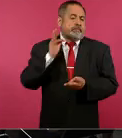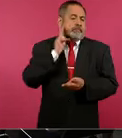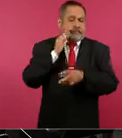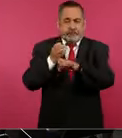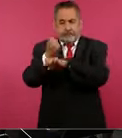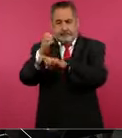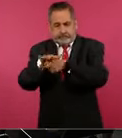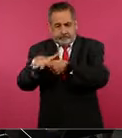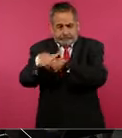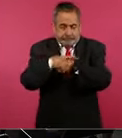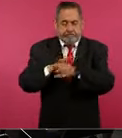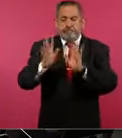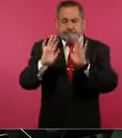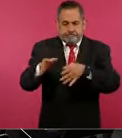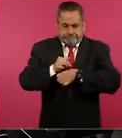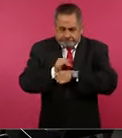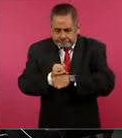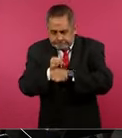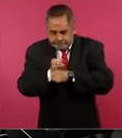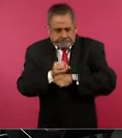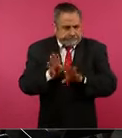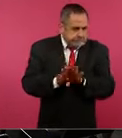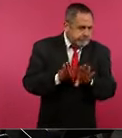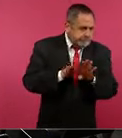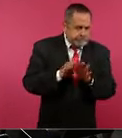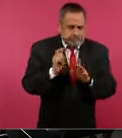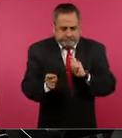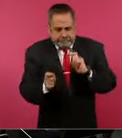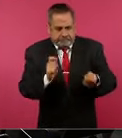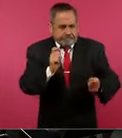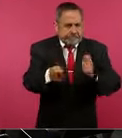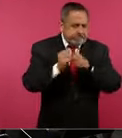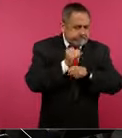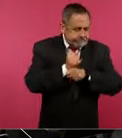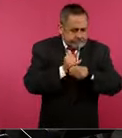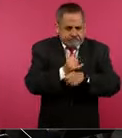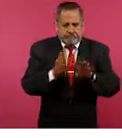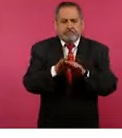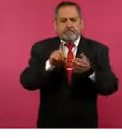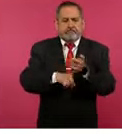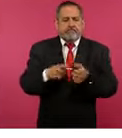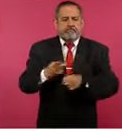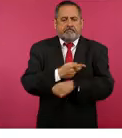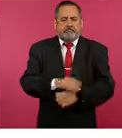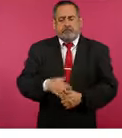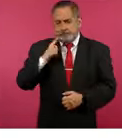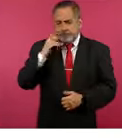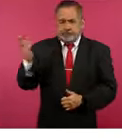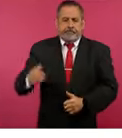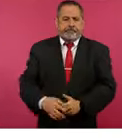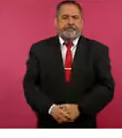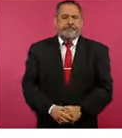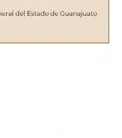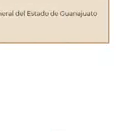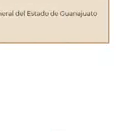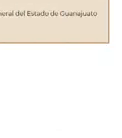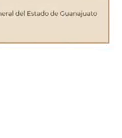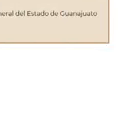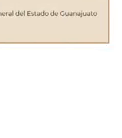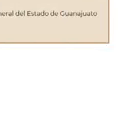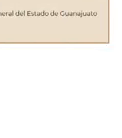están llevando a cabo las investigaciones correspondientes de los casos. Confiamos en que no